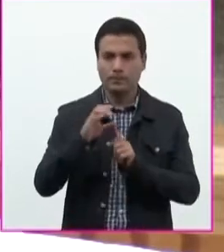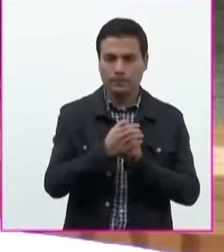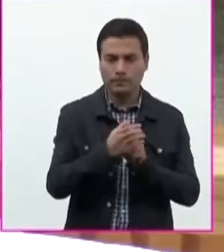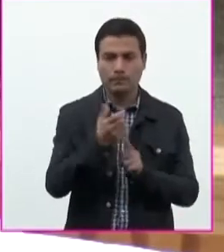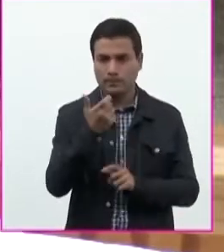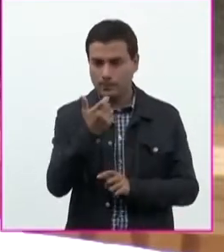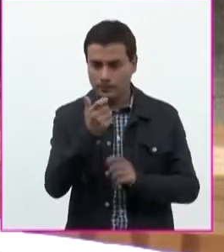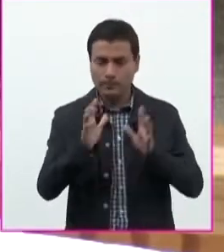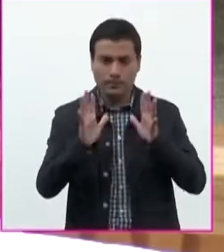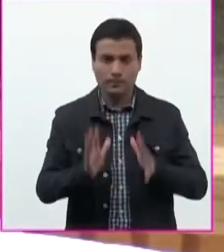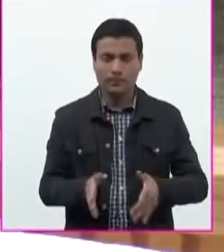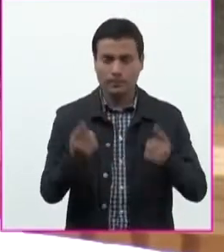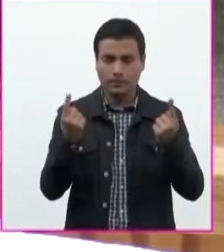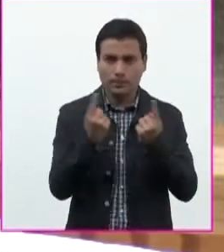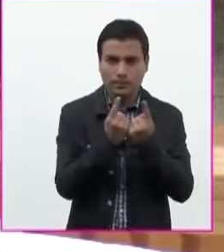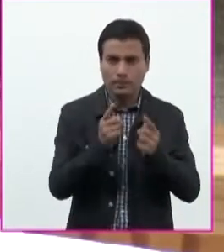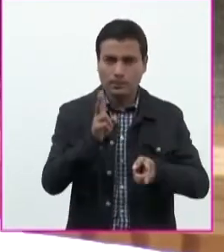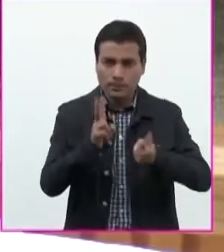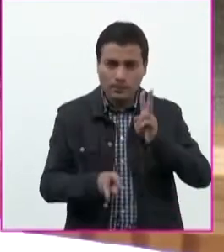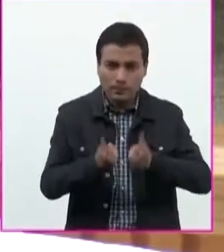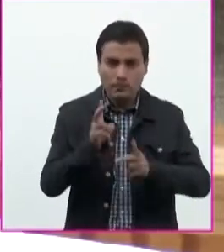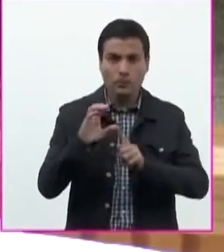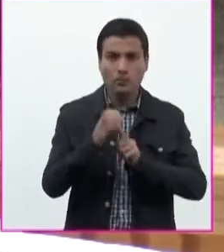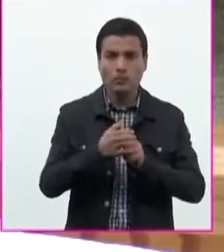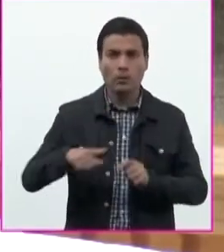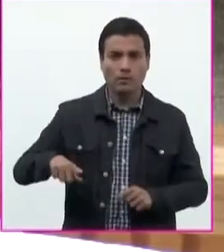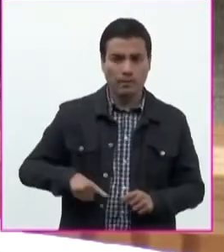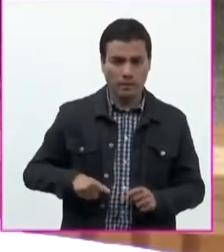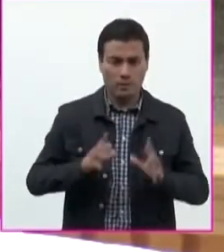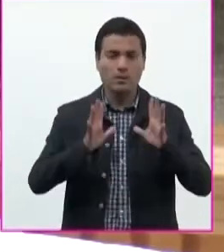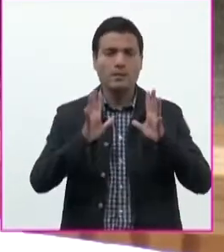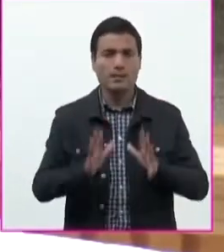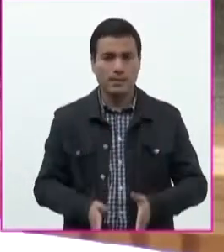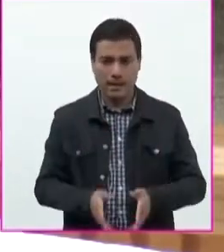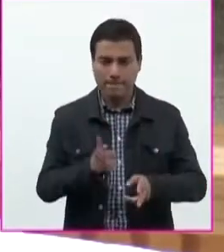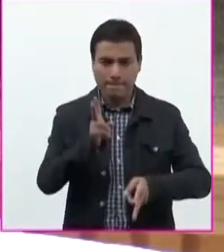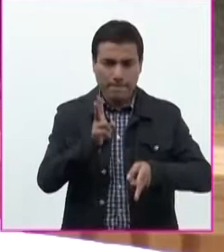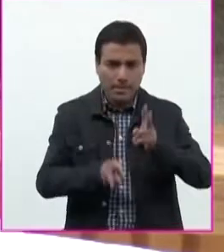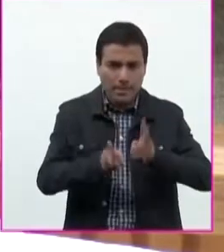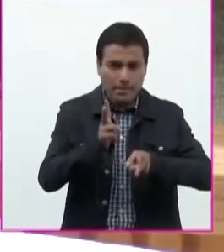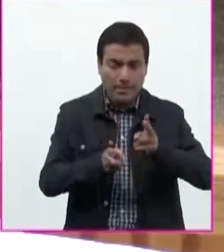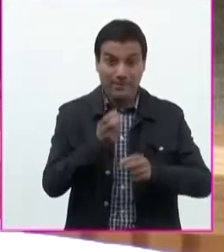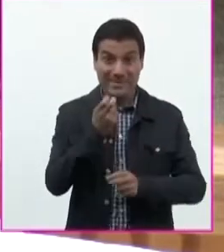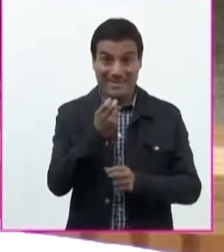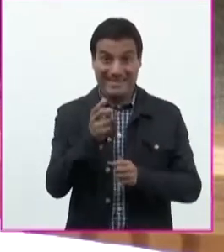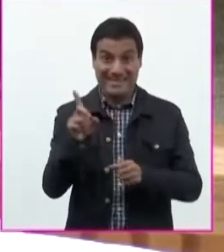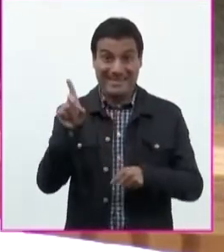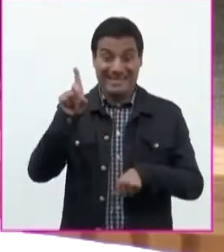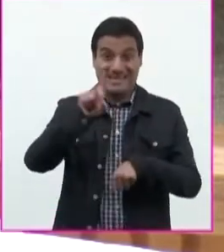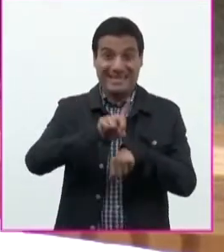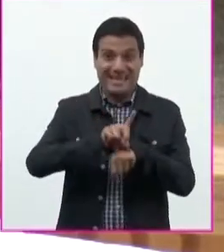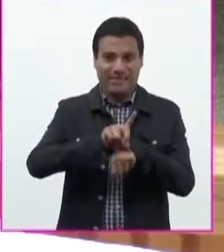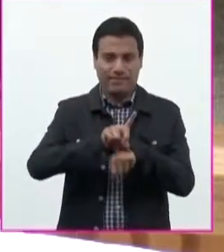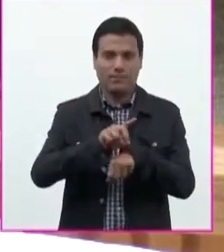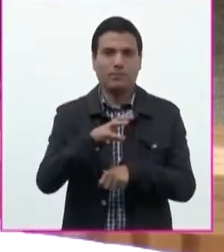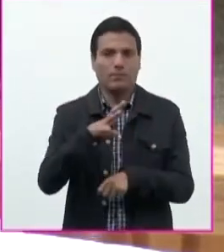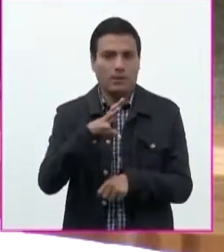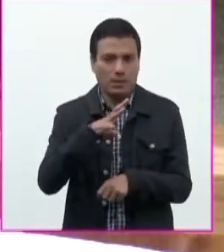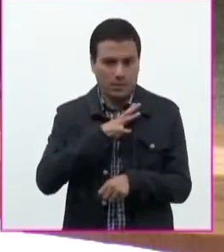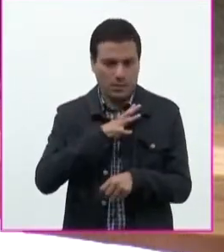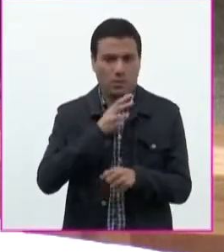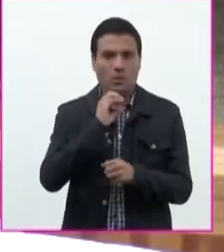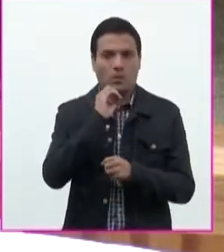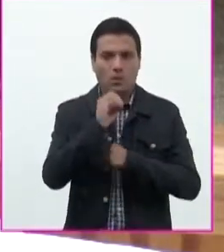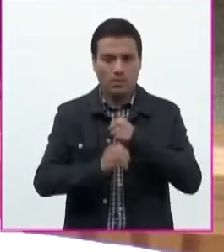comisión de gobernación de la cámara de diputados fue la ocasión en la cual tuvimos la oportunidad de escuchar